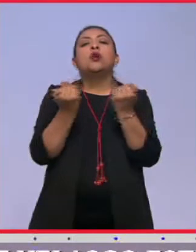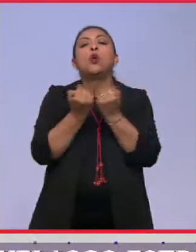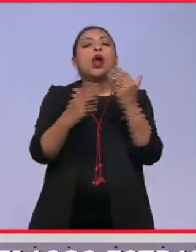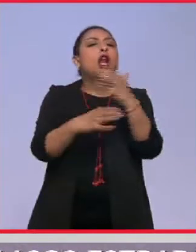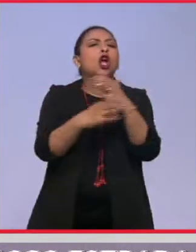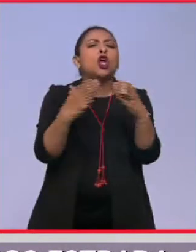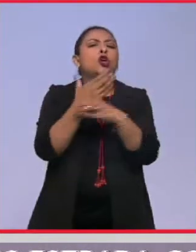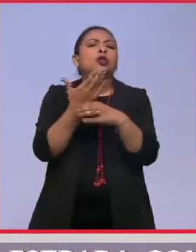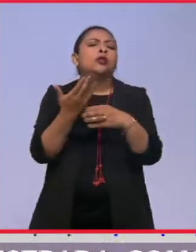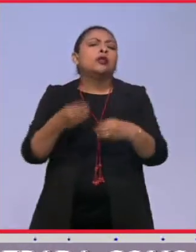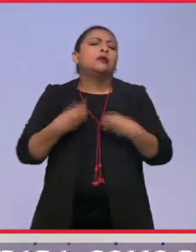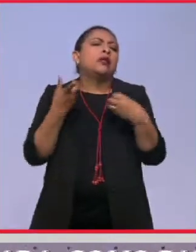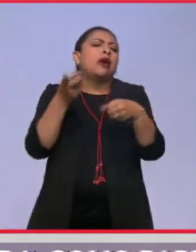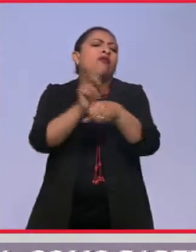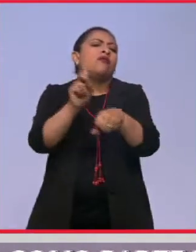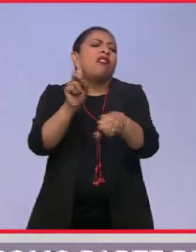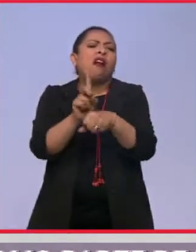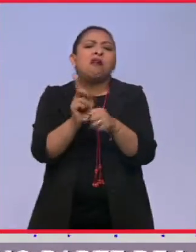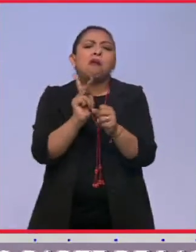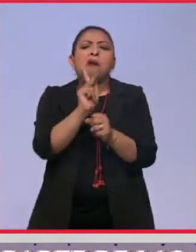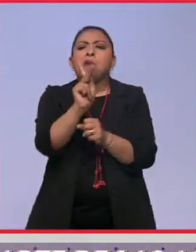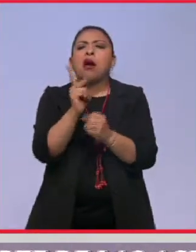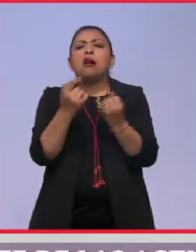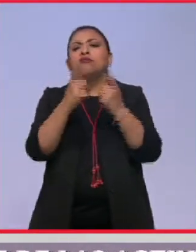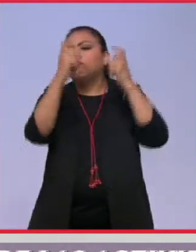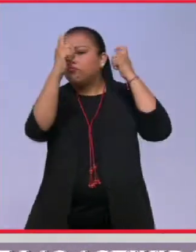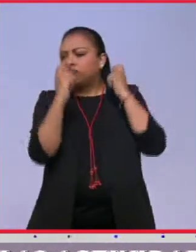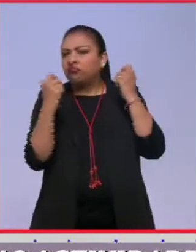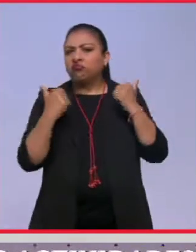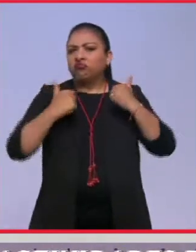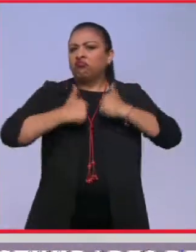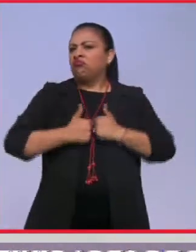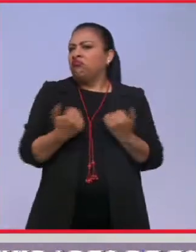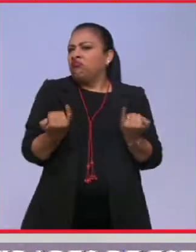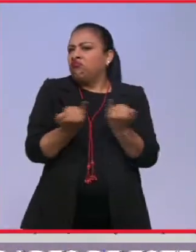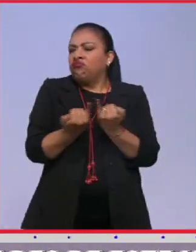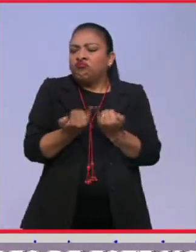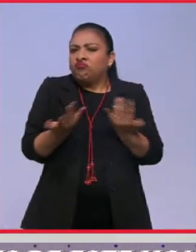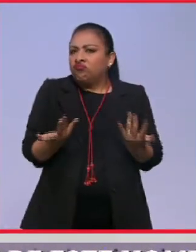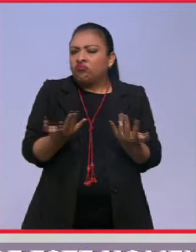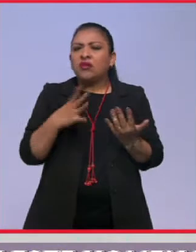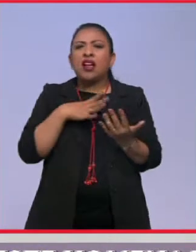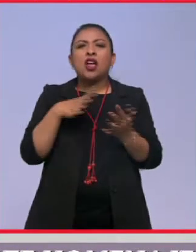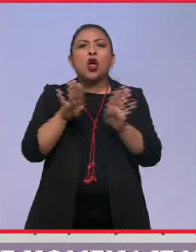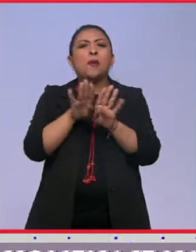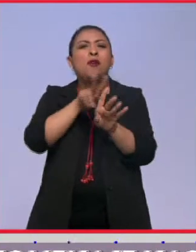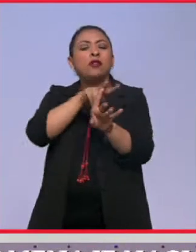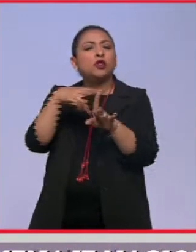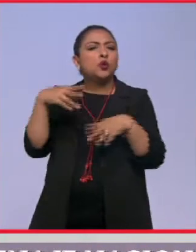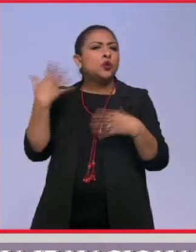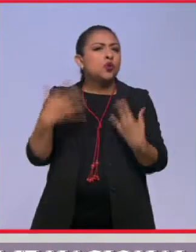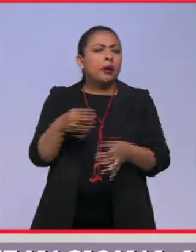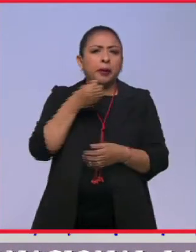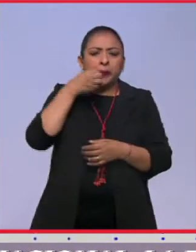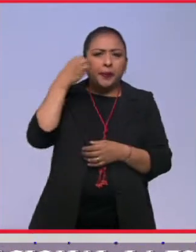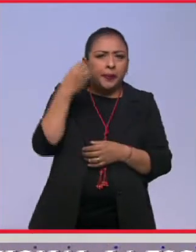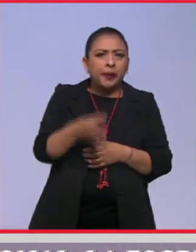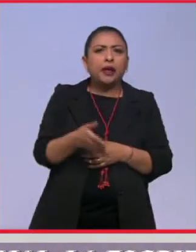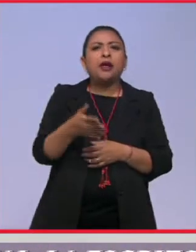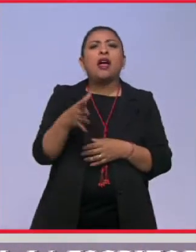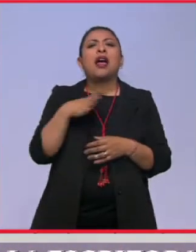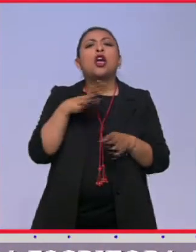objetos de la vida diaria, como son el sombrero y el traje, y le está dando una dimensión extraordinaria, lo